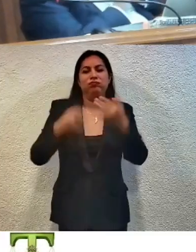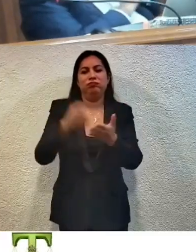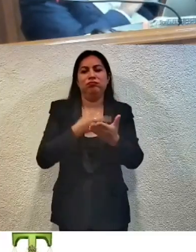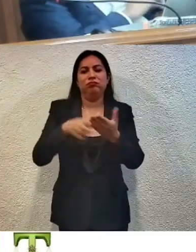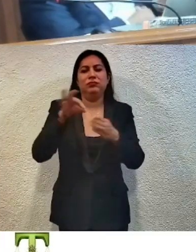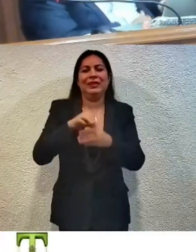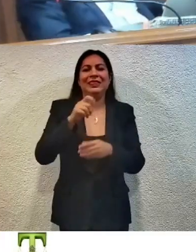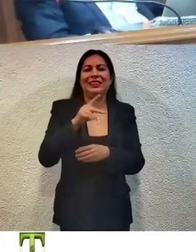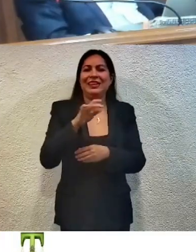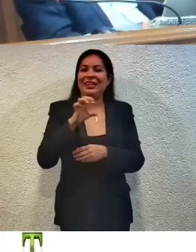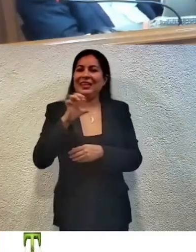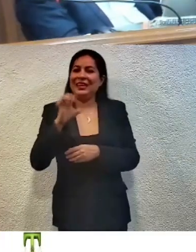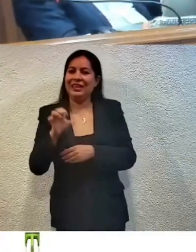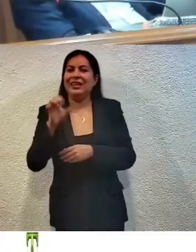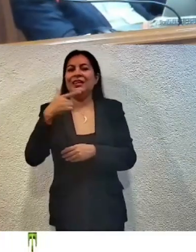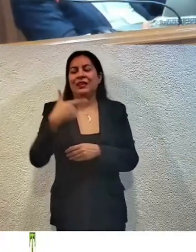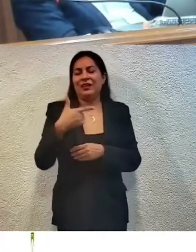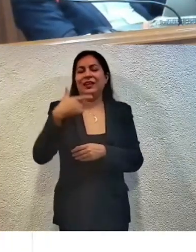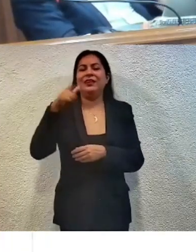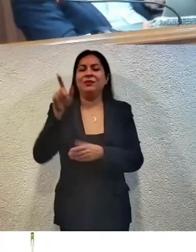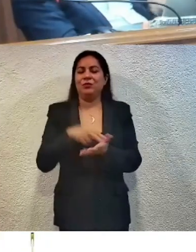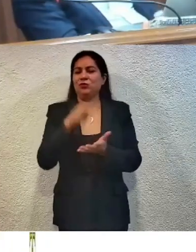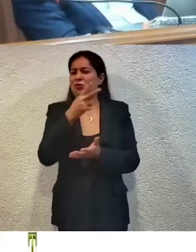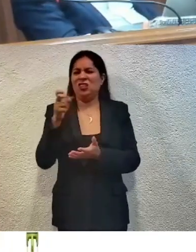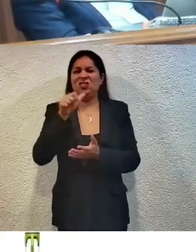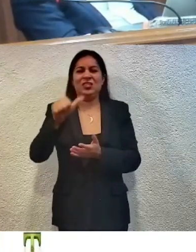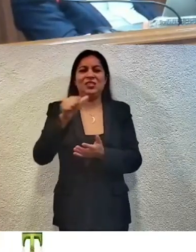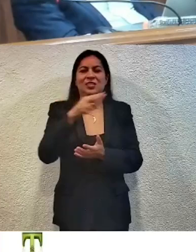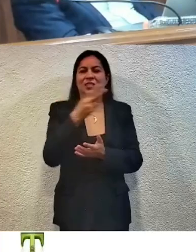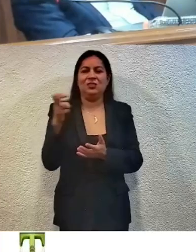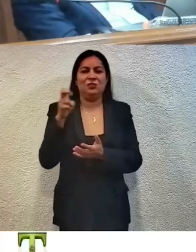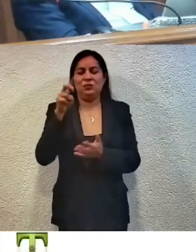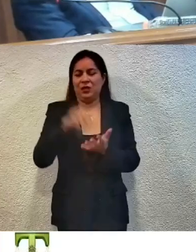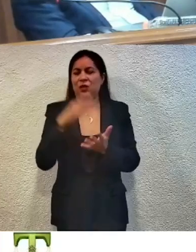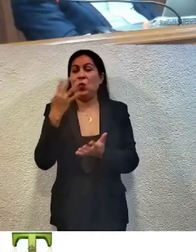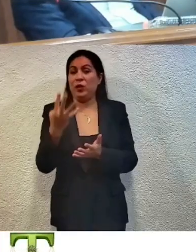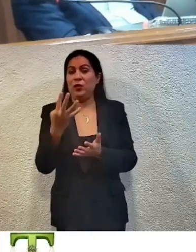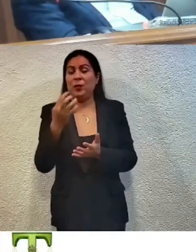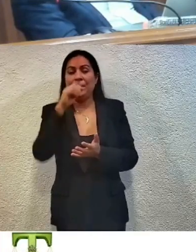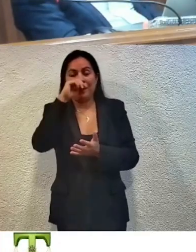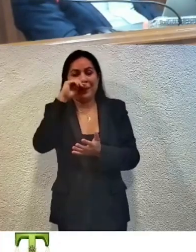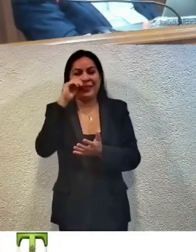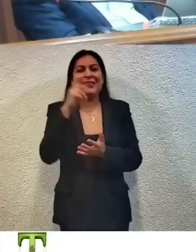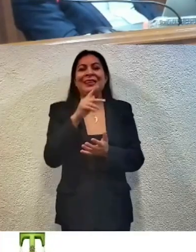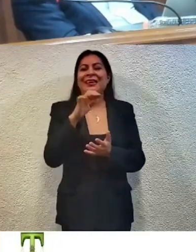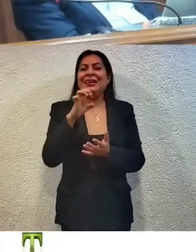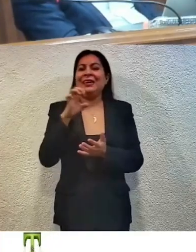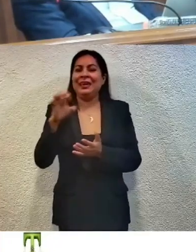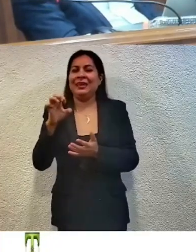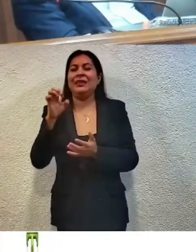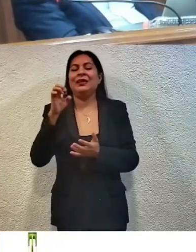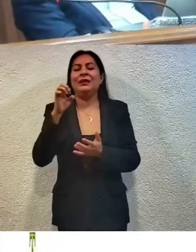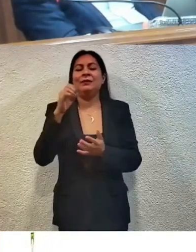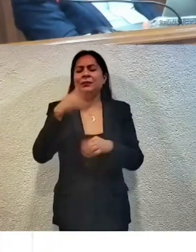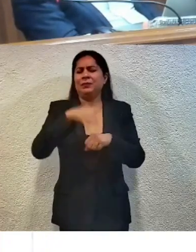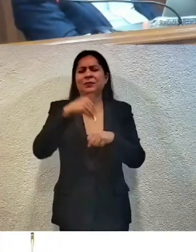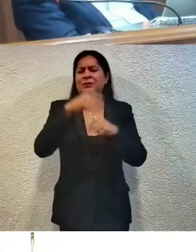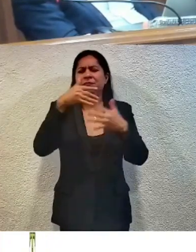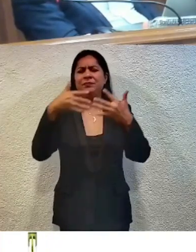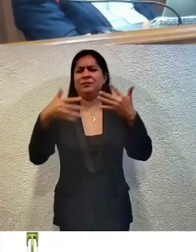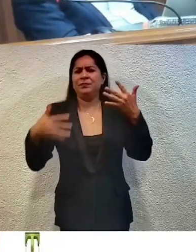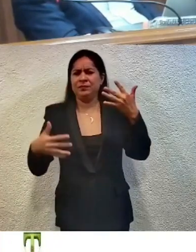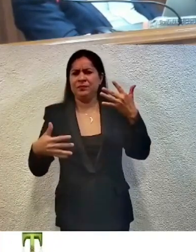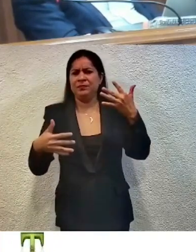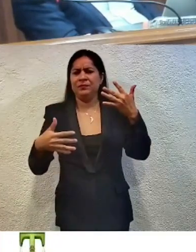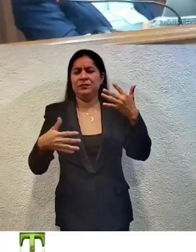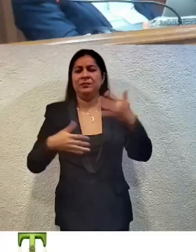ciudadanos TEE/GEC, diagonal 216, diagonal 2024, TEE/GEC, diagonal 217,